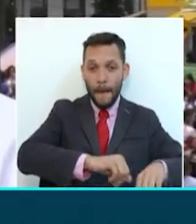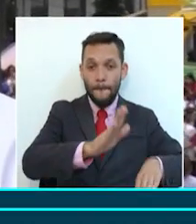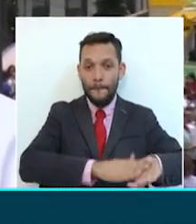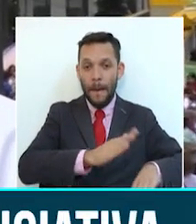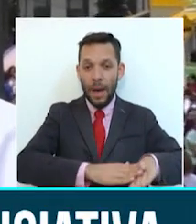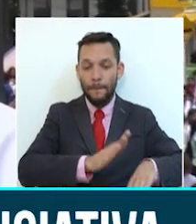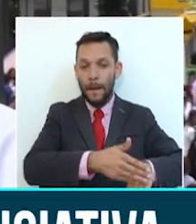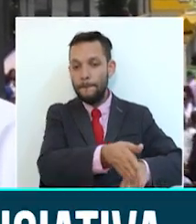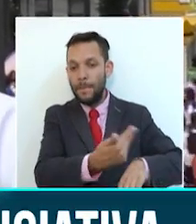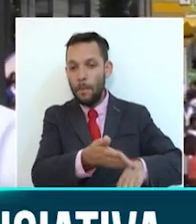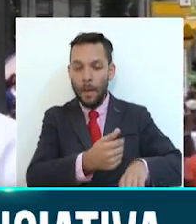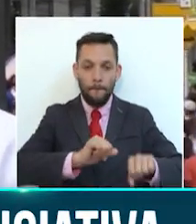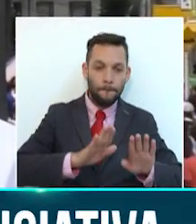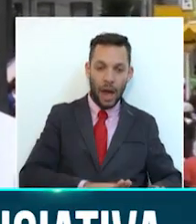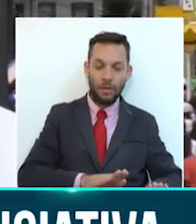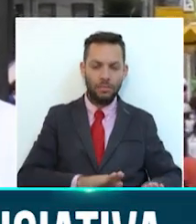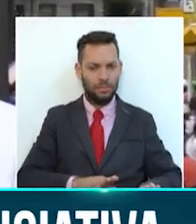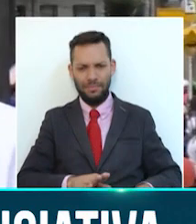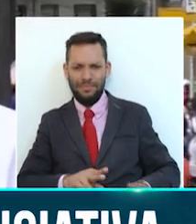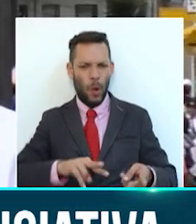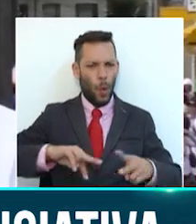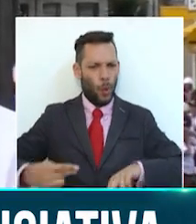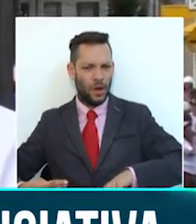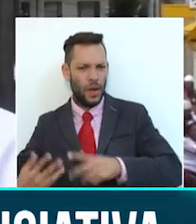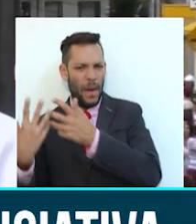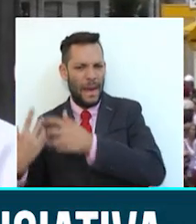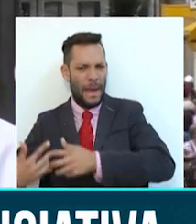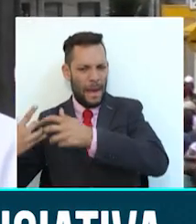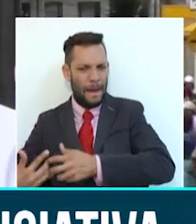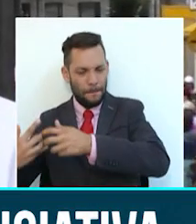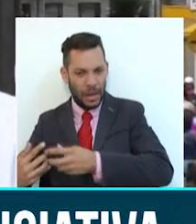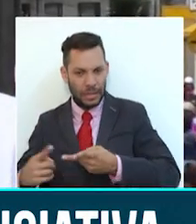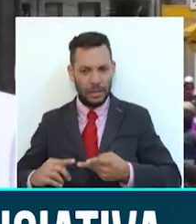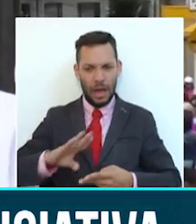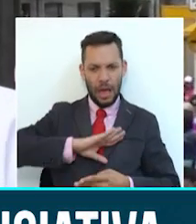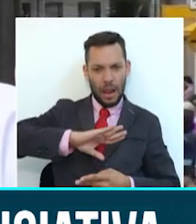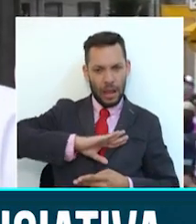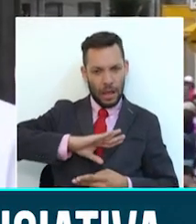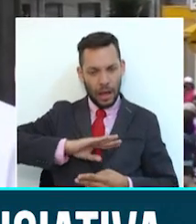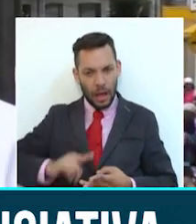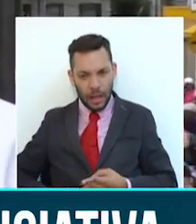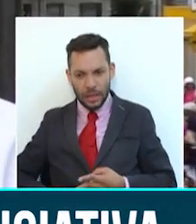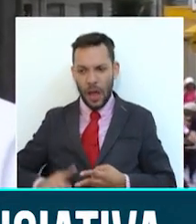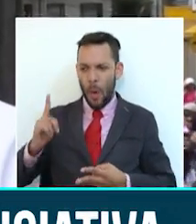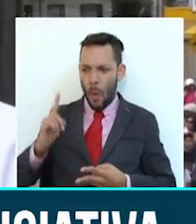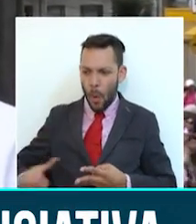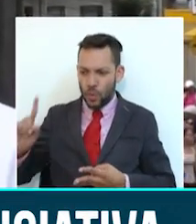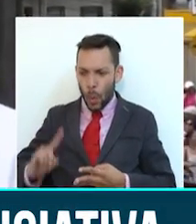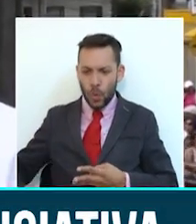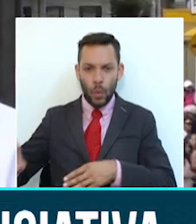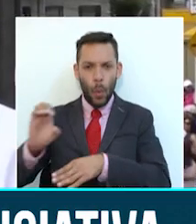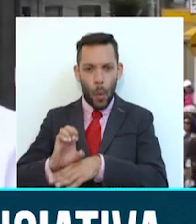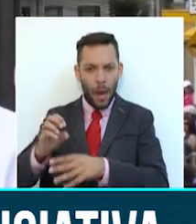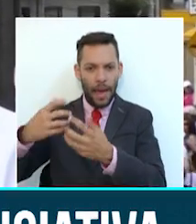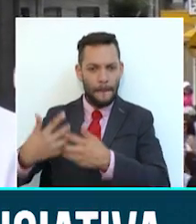paro del 21 de noviembre. Se va a reunir con empresarios, se va a reunir con alcaldes electos, se va a reunir con una cantidad de organizaciones que